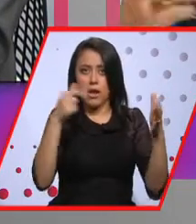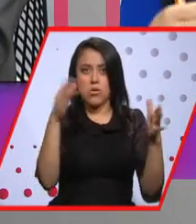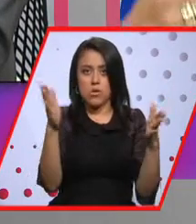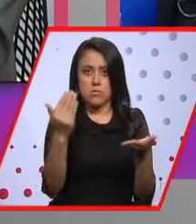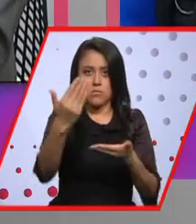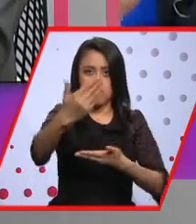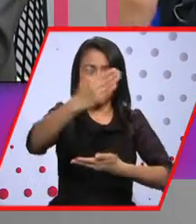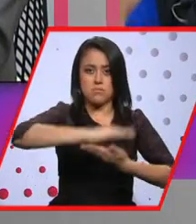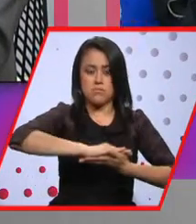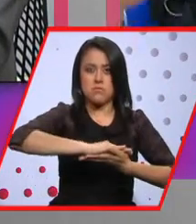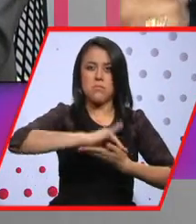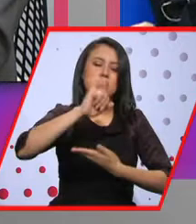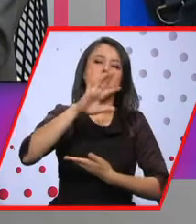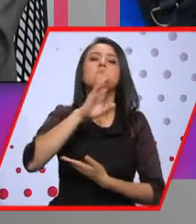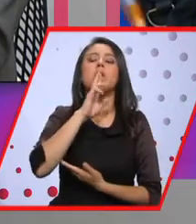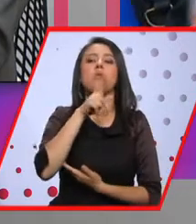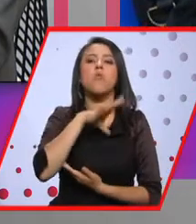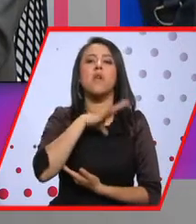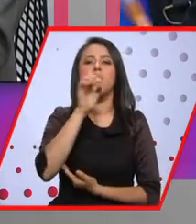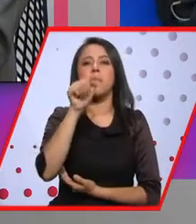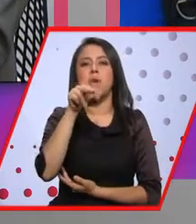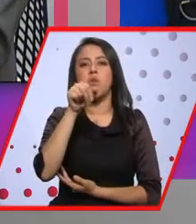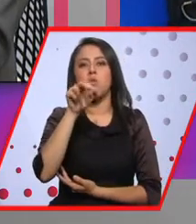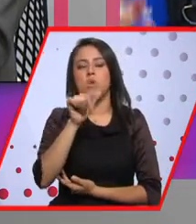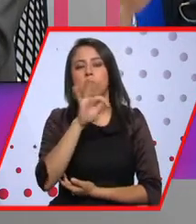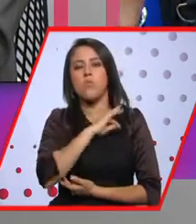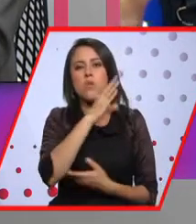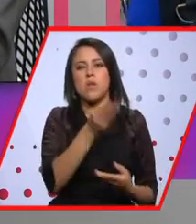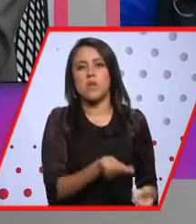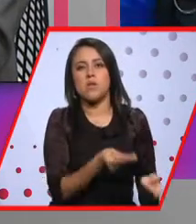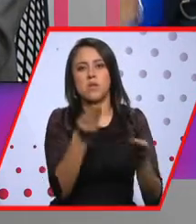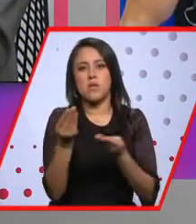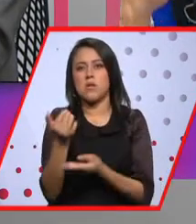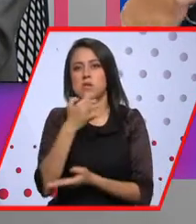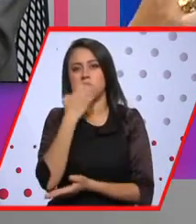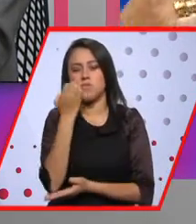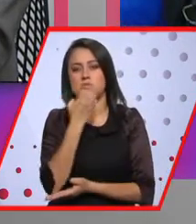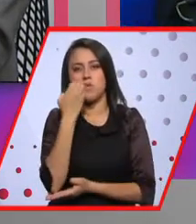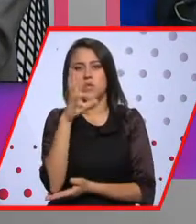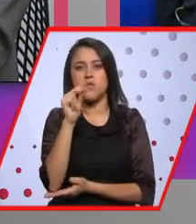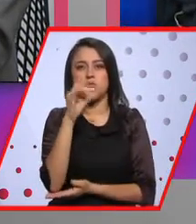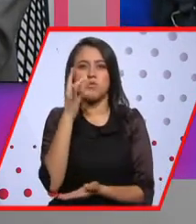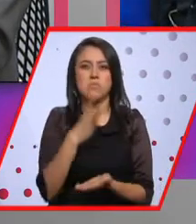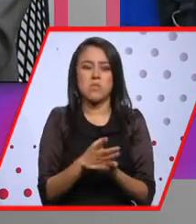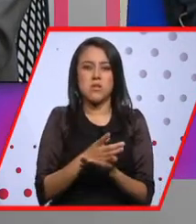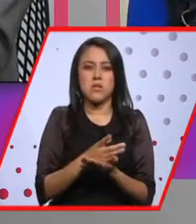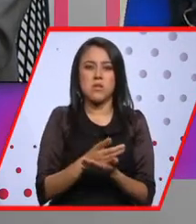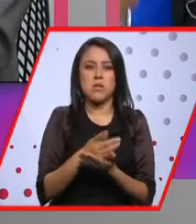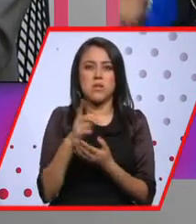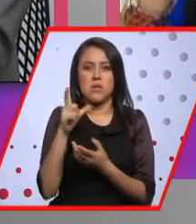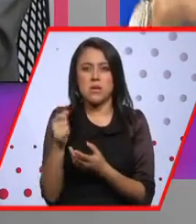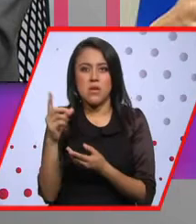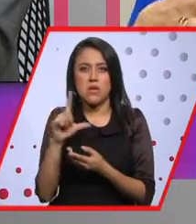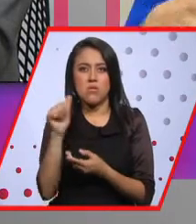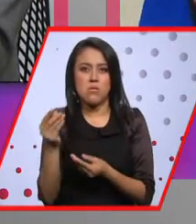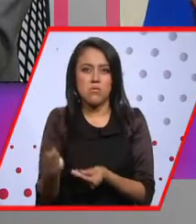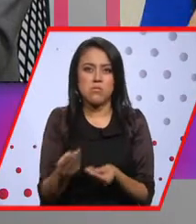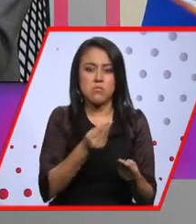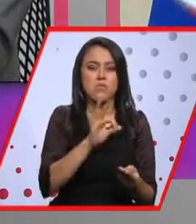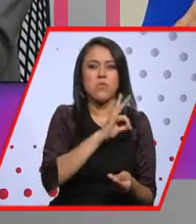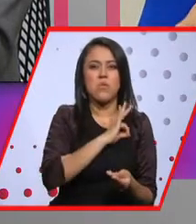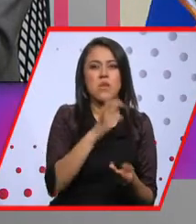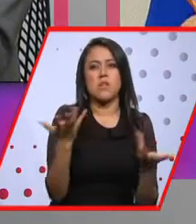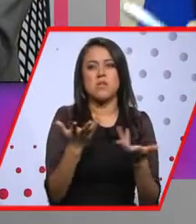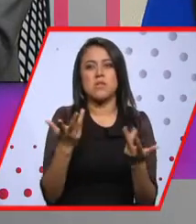La portátil es más fácil para que Manuel la pueda llevar a su escuela y no tenga que estar tomando foto de los apuntes y después pasarlo, sino que